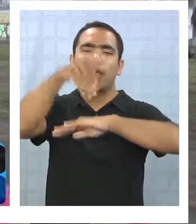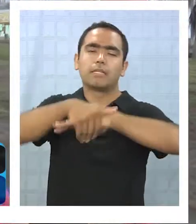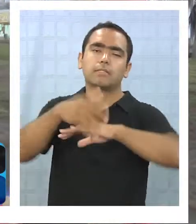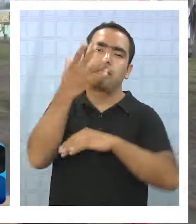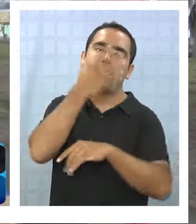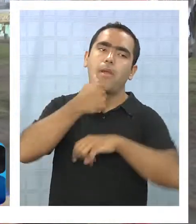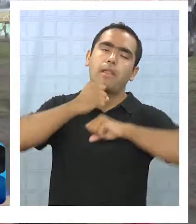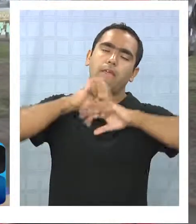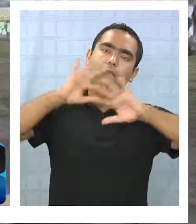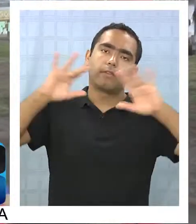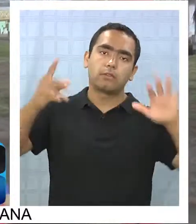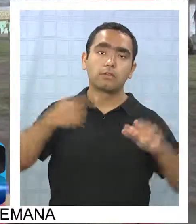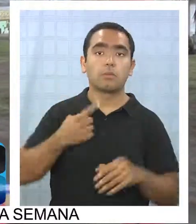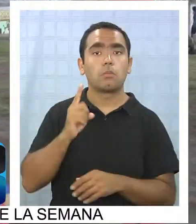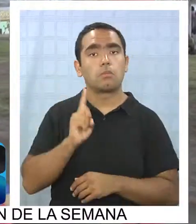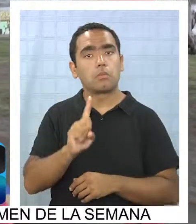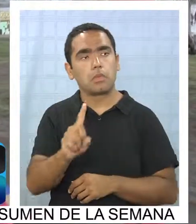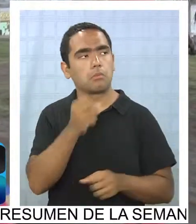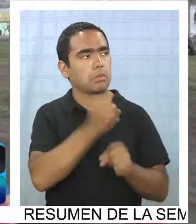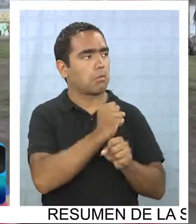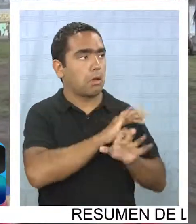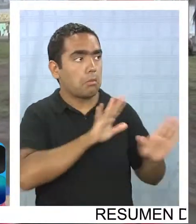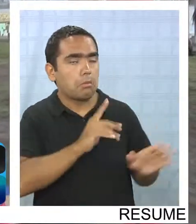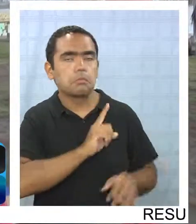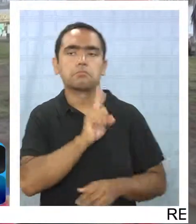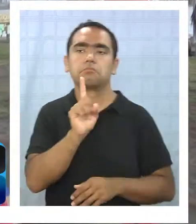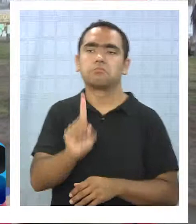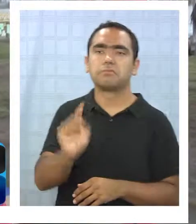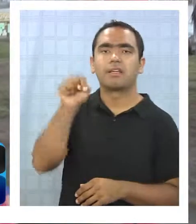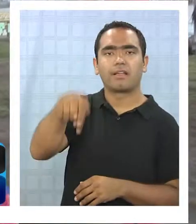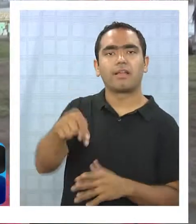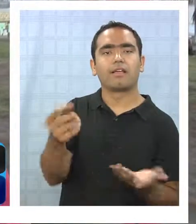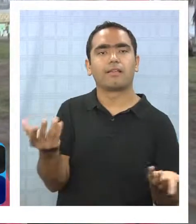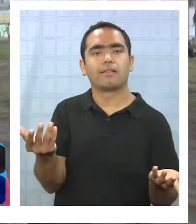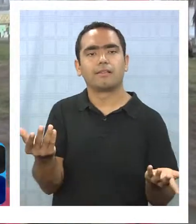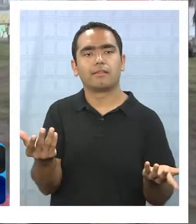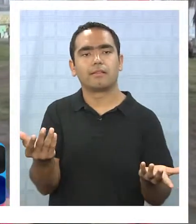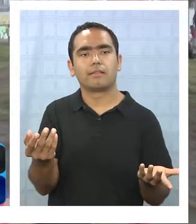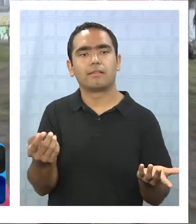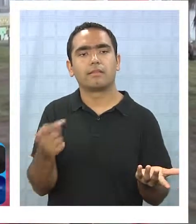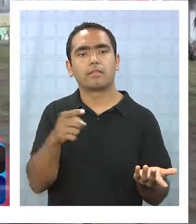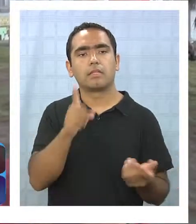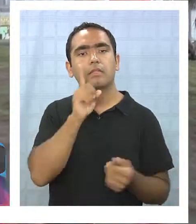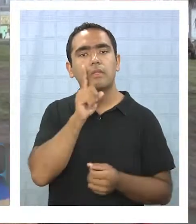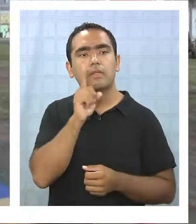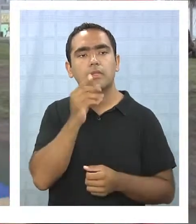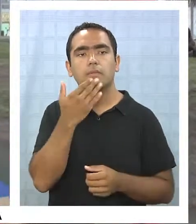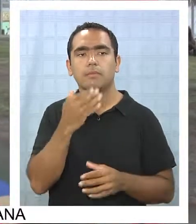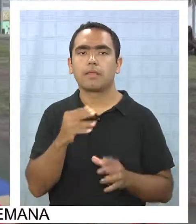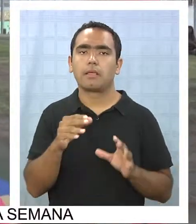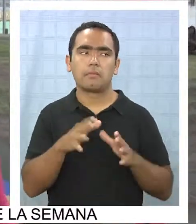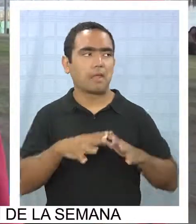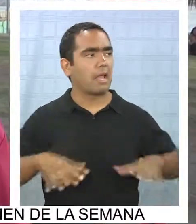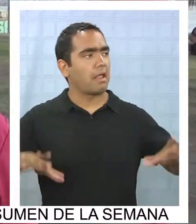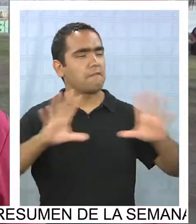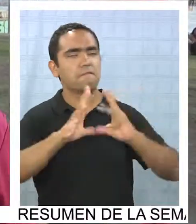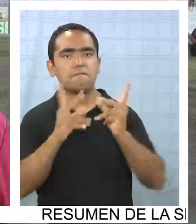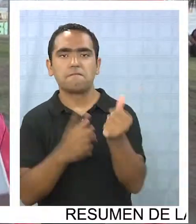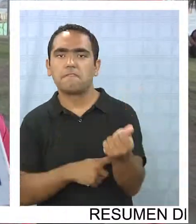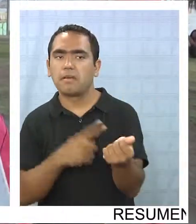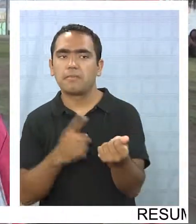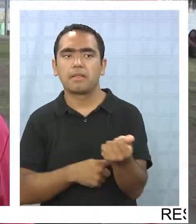maravilloso por los que podemos venir después del trabajo, y somos como una grande familia,